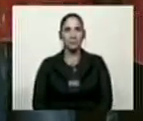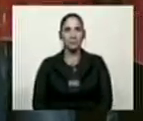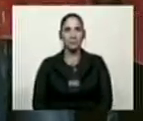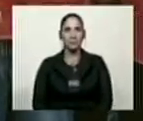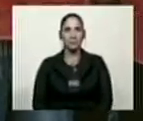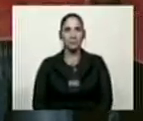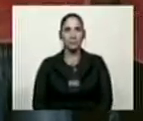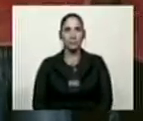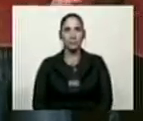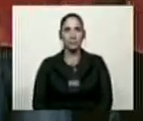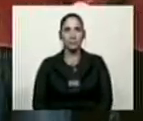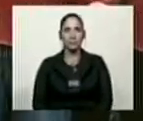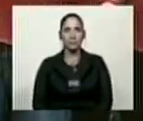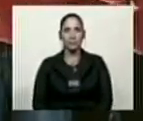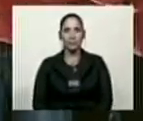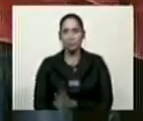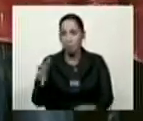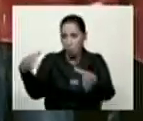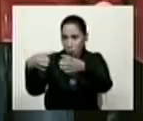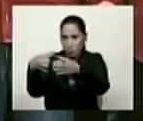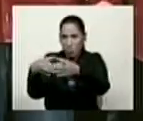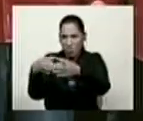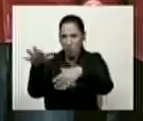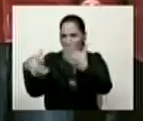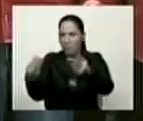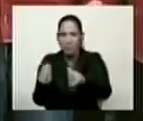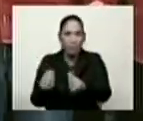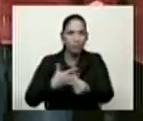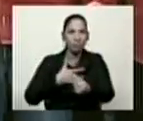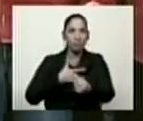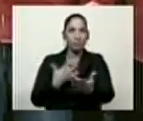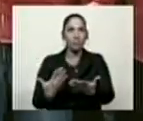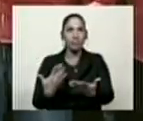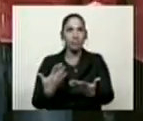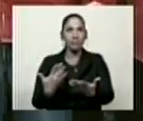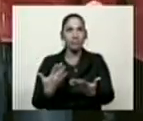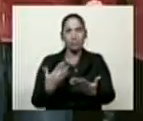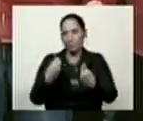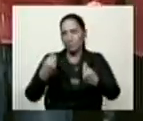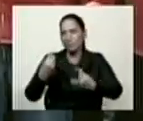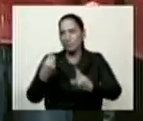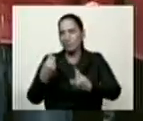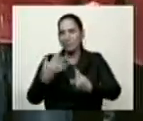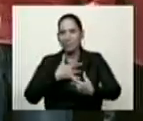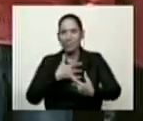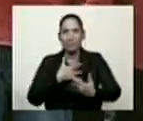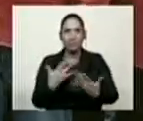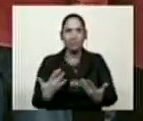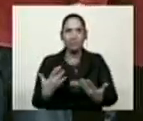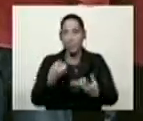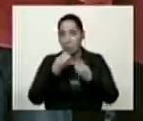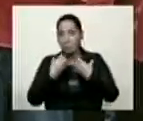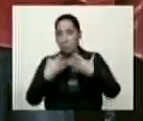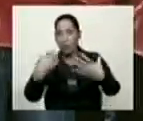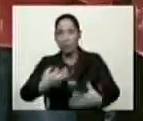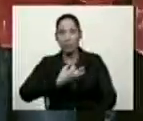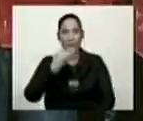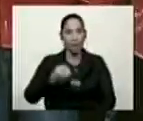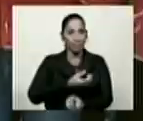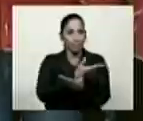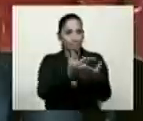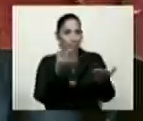¿Ah? ¿Y por aquí? ¿Y por aquí? ¿Y por allá? Bueno, buenas tardes a todas y a